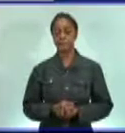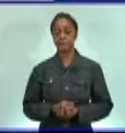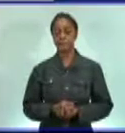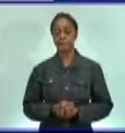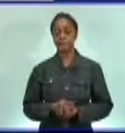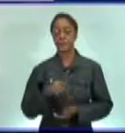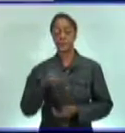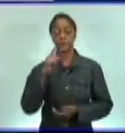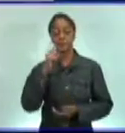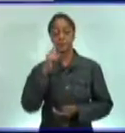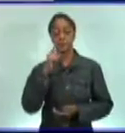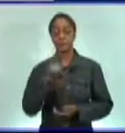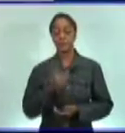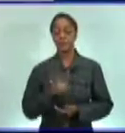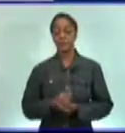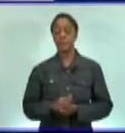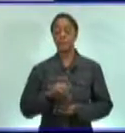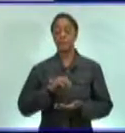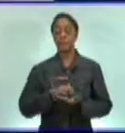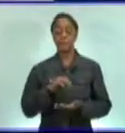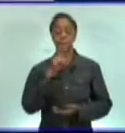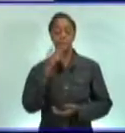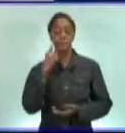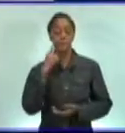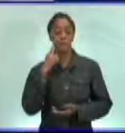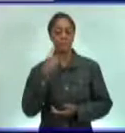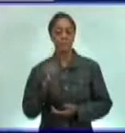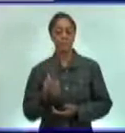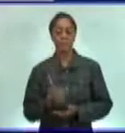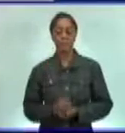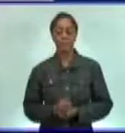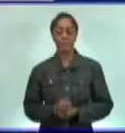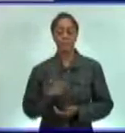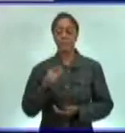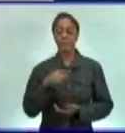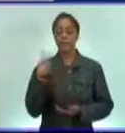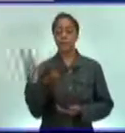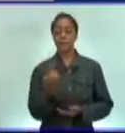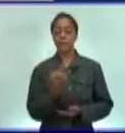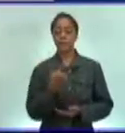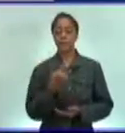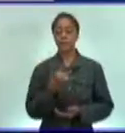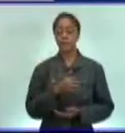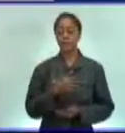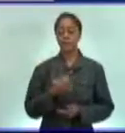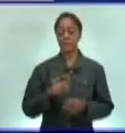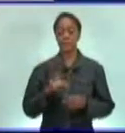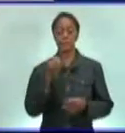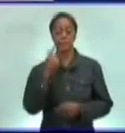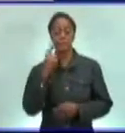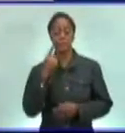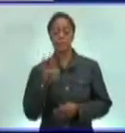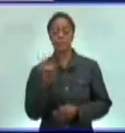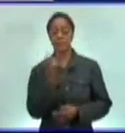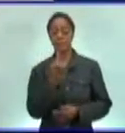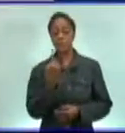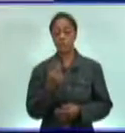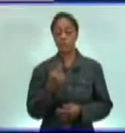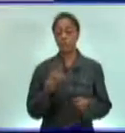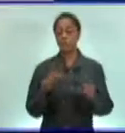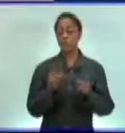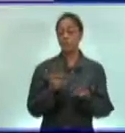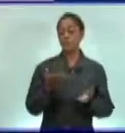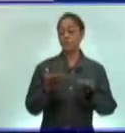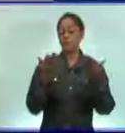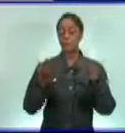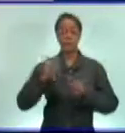Aquí tienen una imagen donde pueden observar estas dos células. Como pueden ver, una es menos